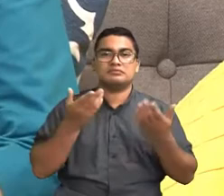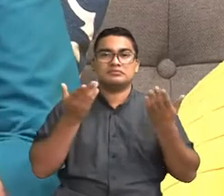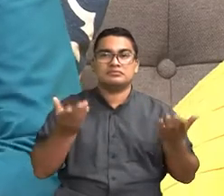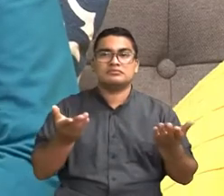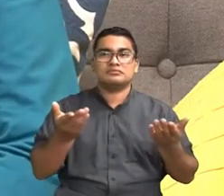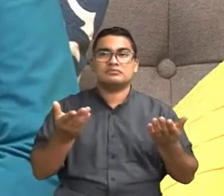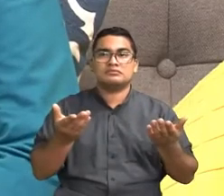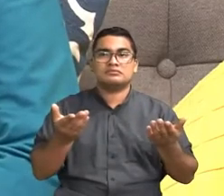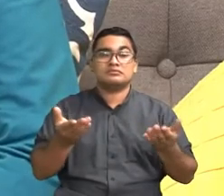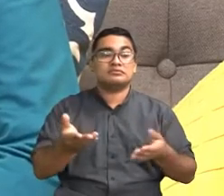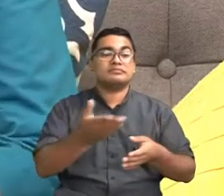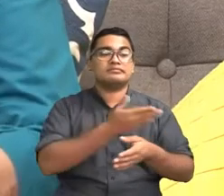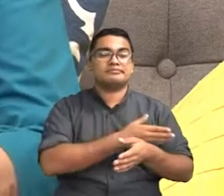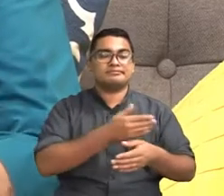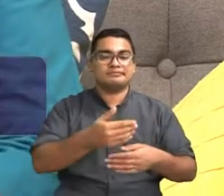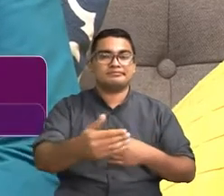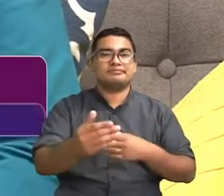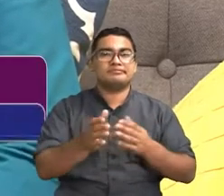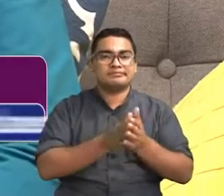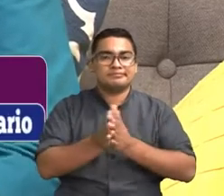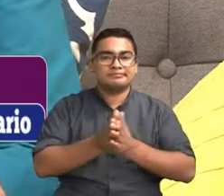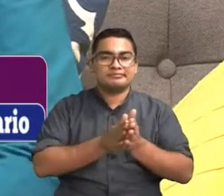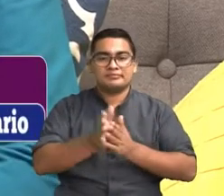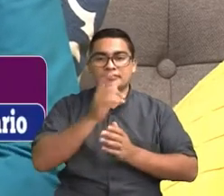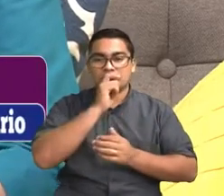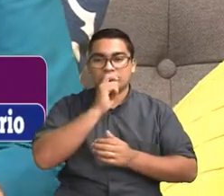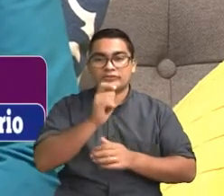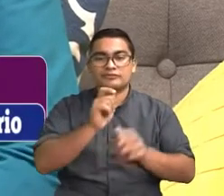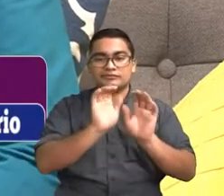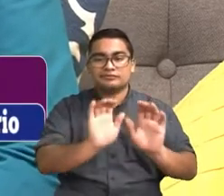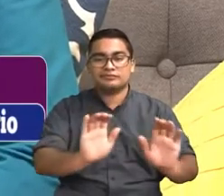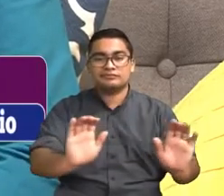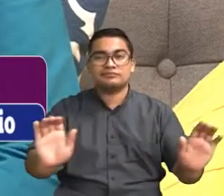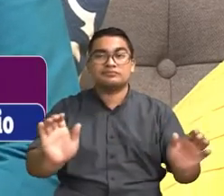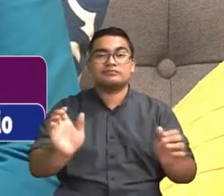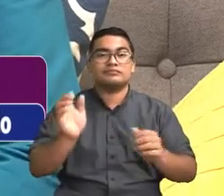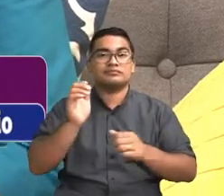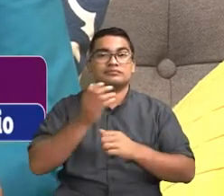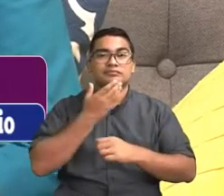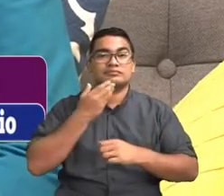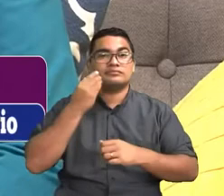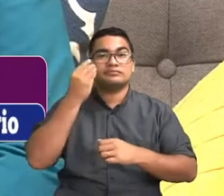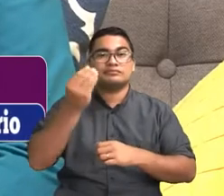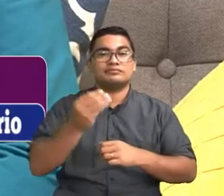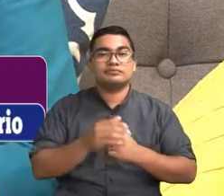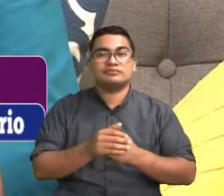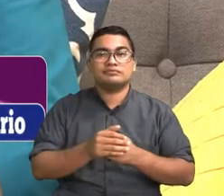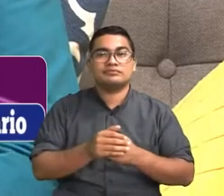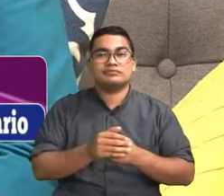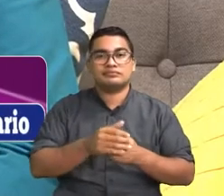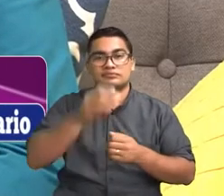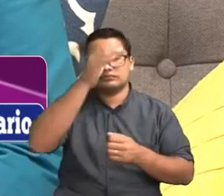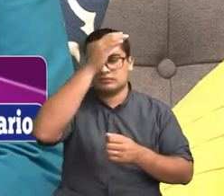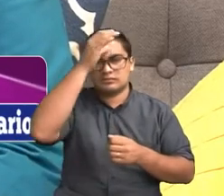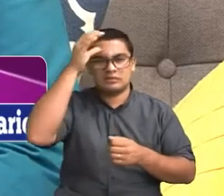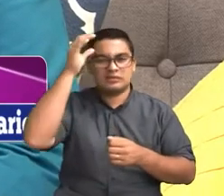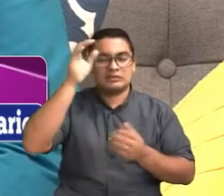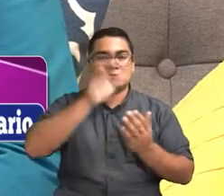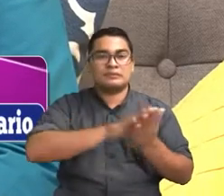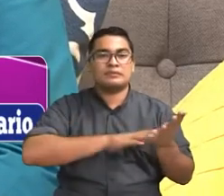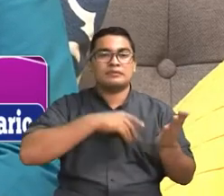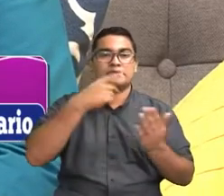preparado para el disfrute de la niñez, de la adolescencia. Creo que uno de los programas